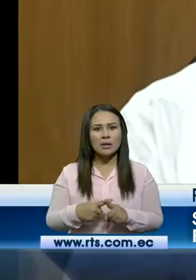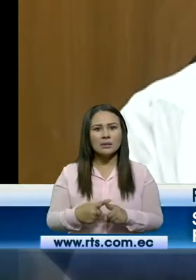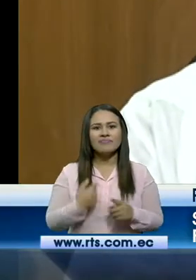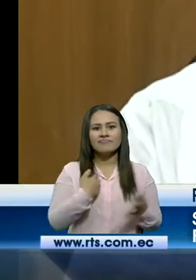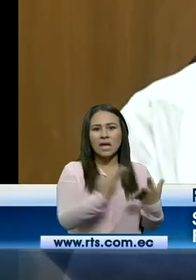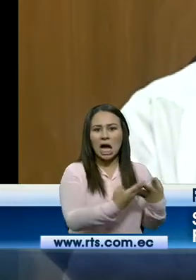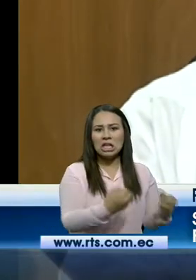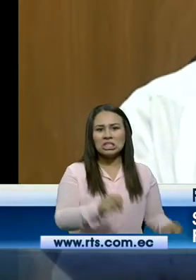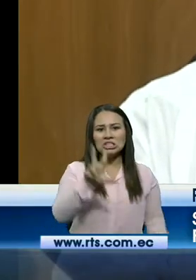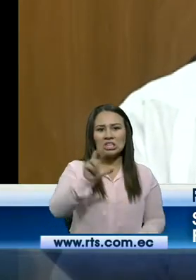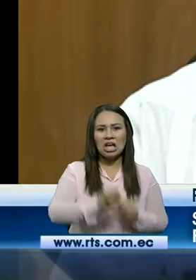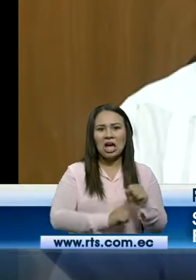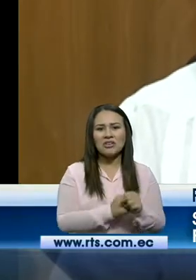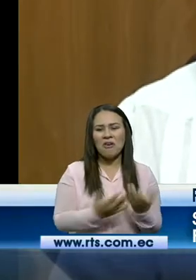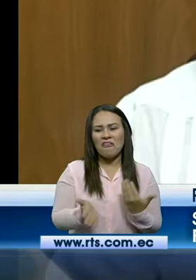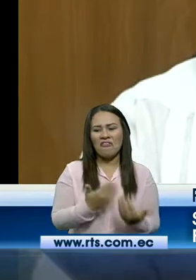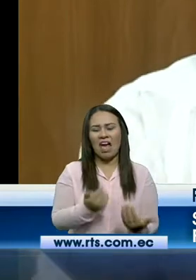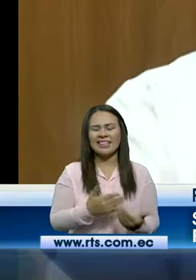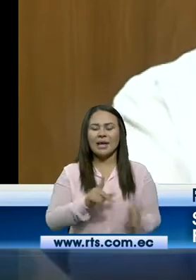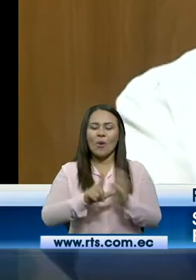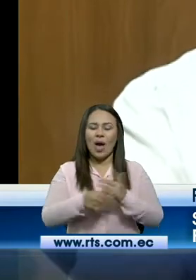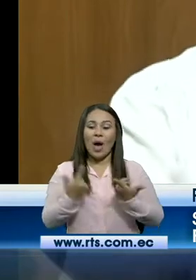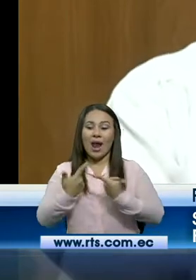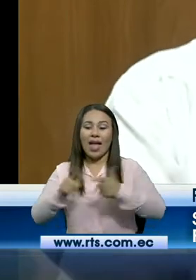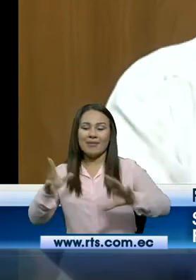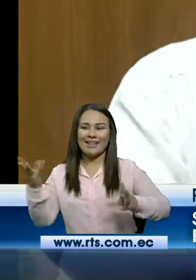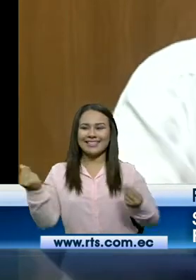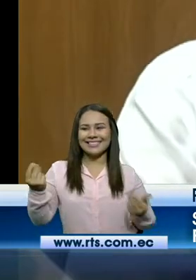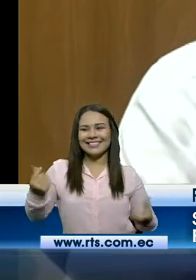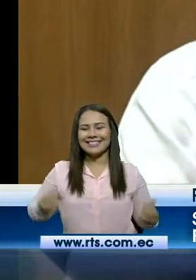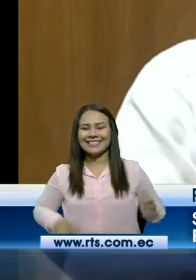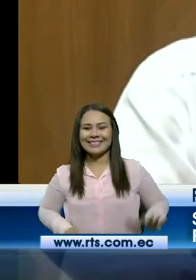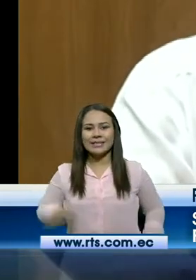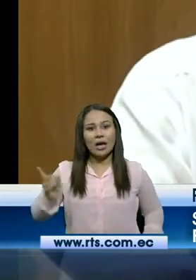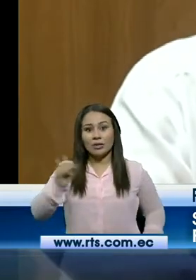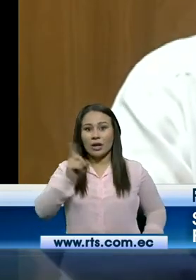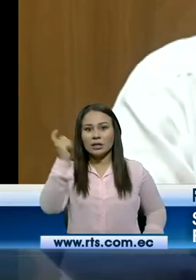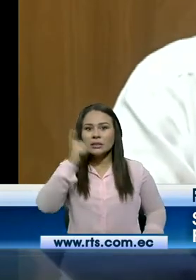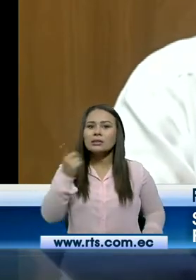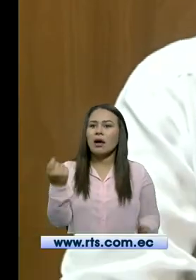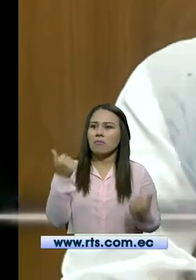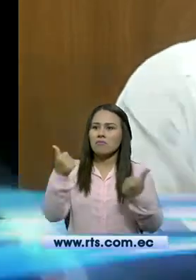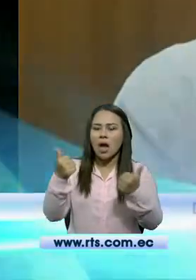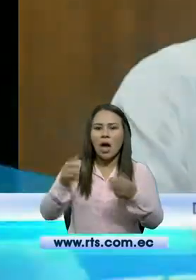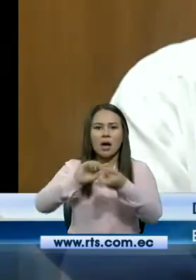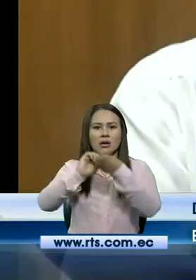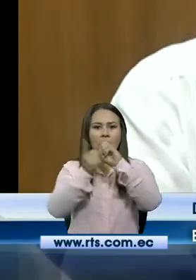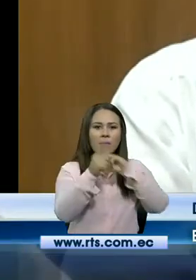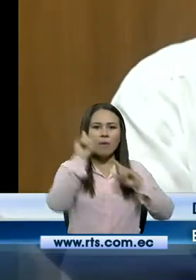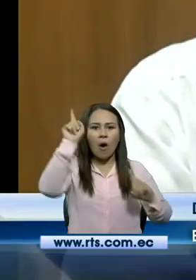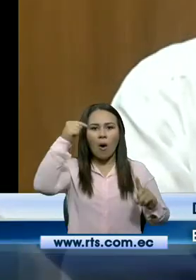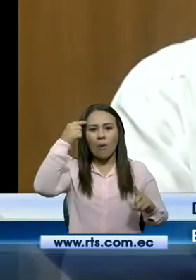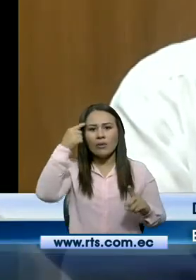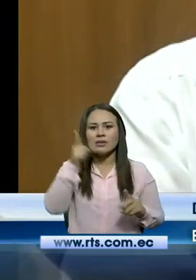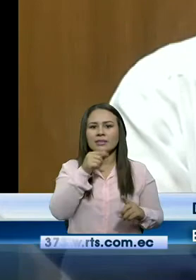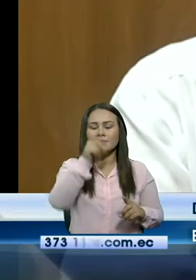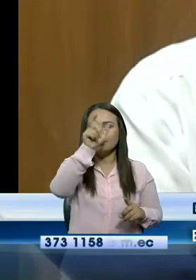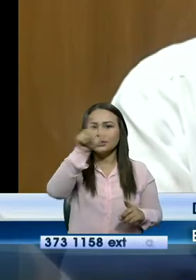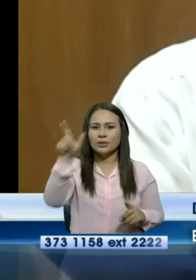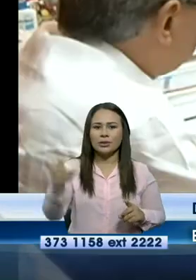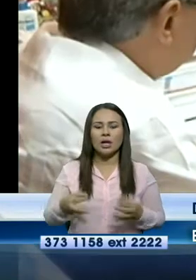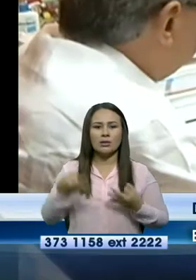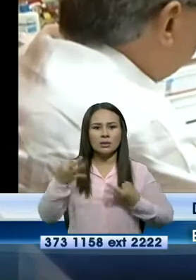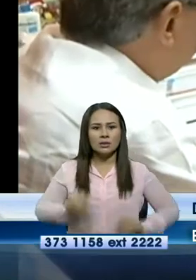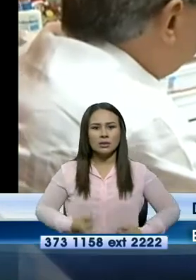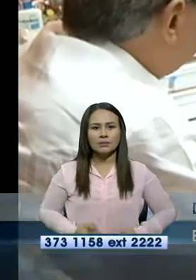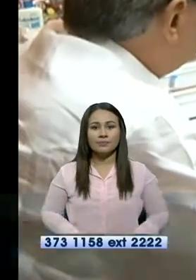resultado eficaz, tenemos que cambiar a toda la institucionalidad orgánica del Ecuador, que no han estado a las alturas de las